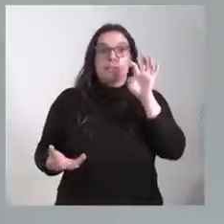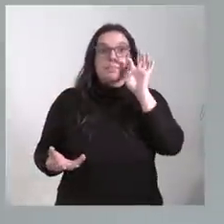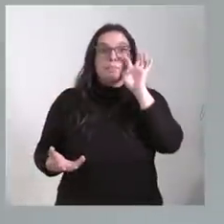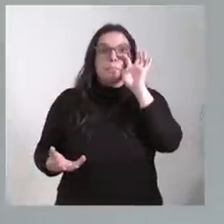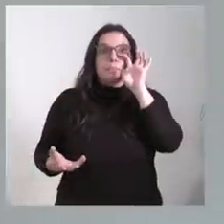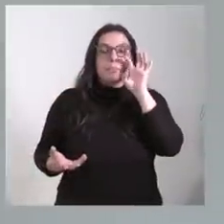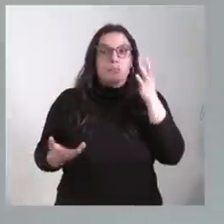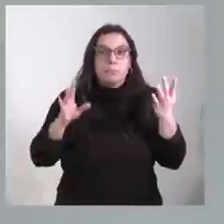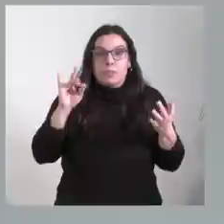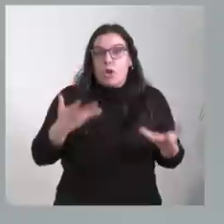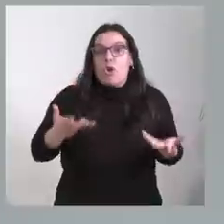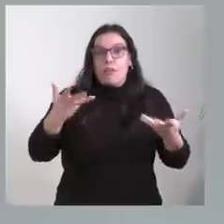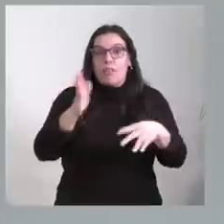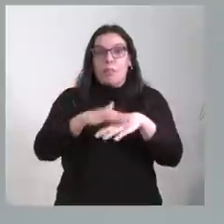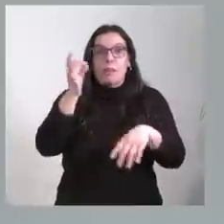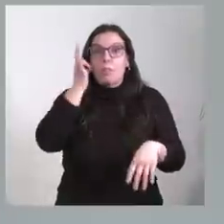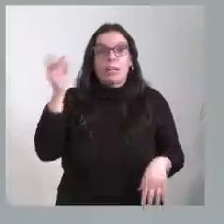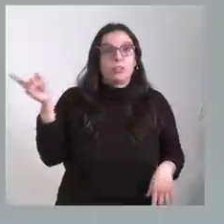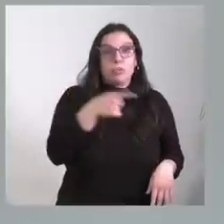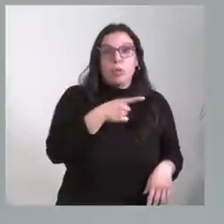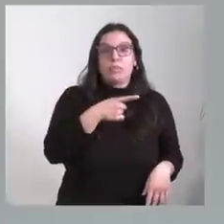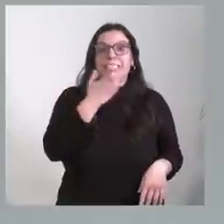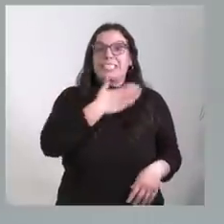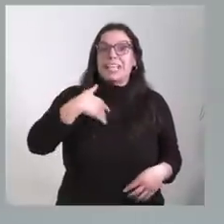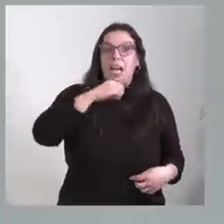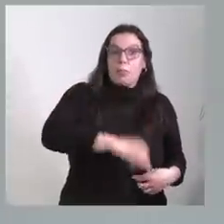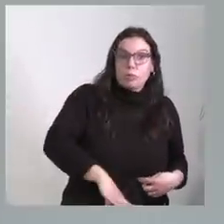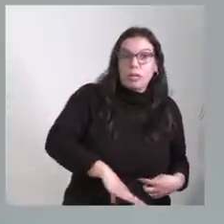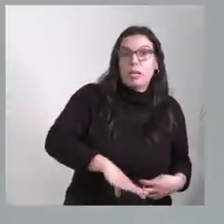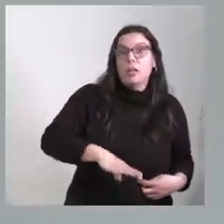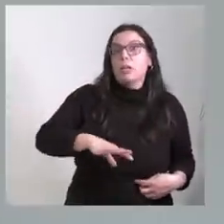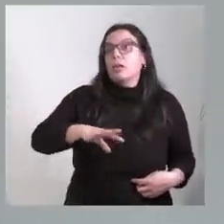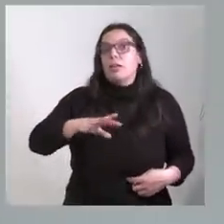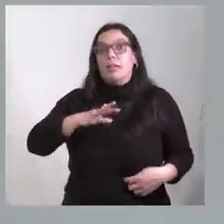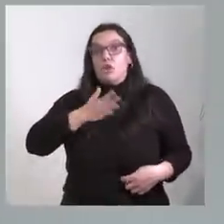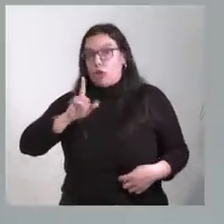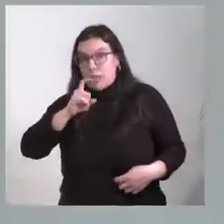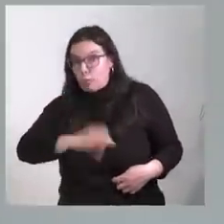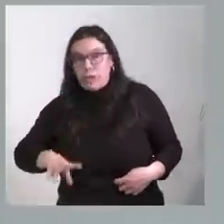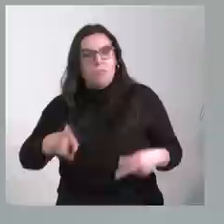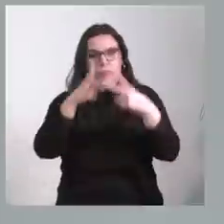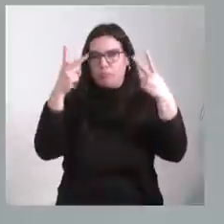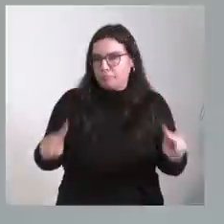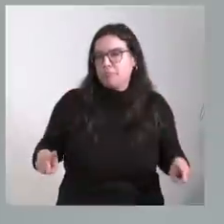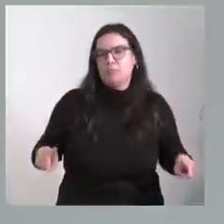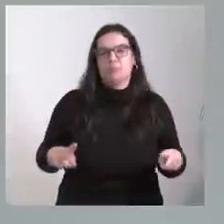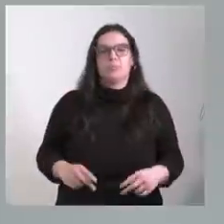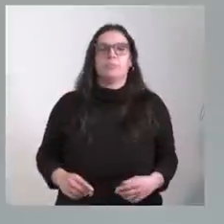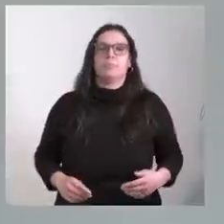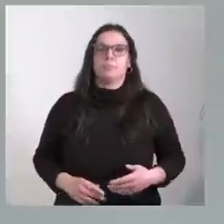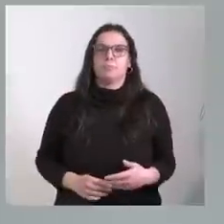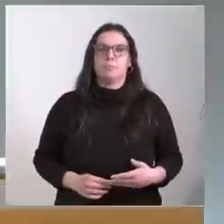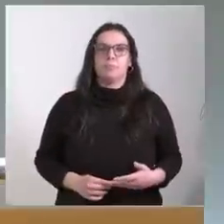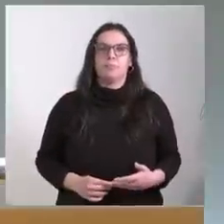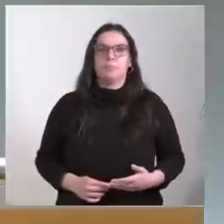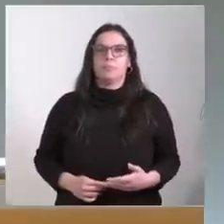sí se va a ofrecer a todas las que quieran abortar y tengan ese deseo y las que quieran seguir con el embarazo con normalidad